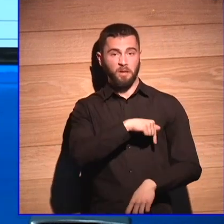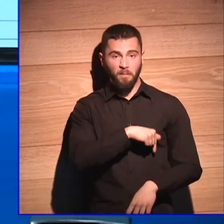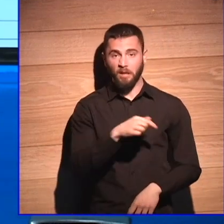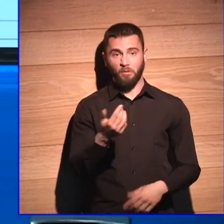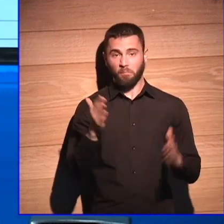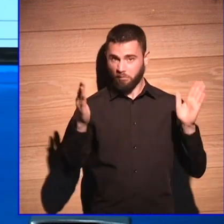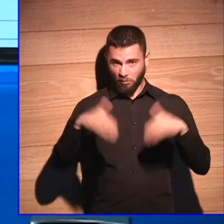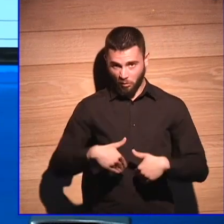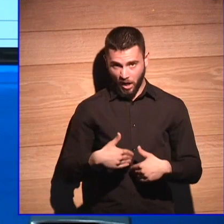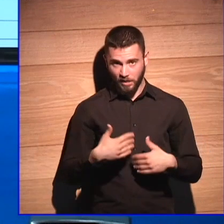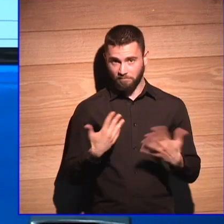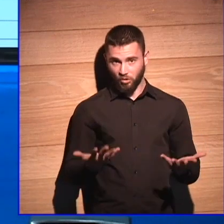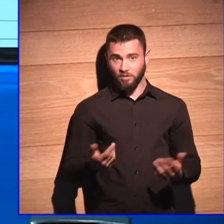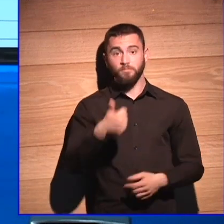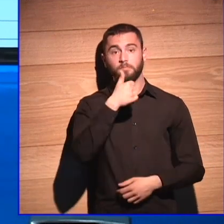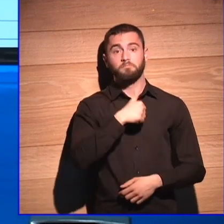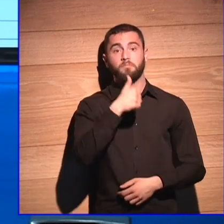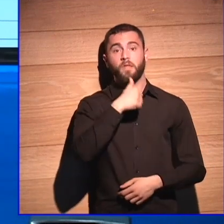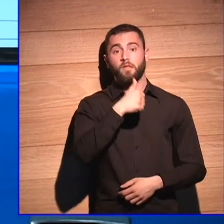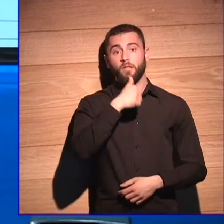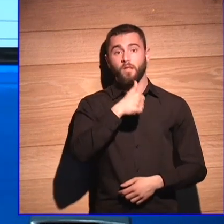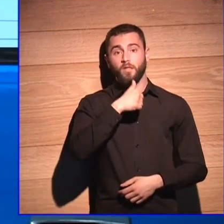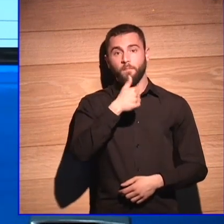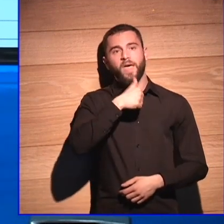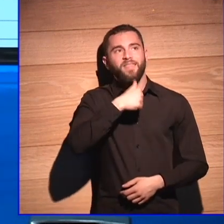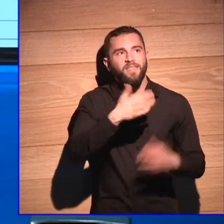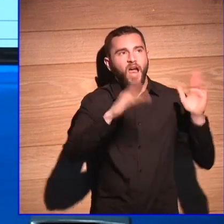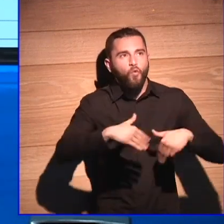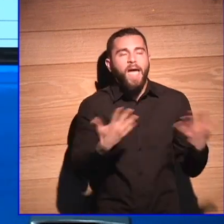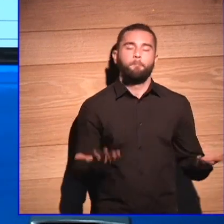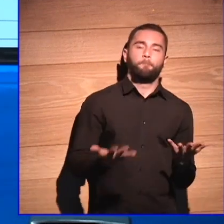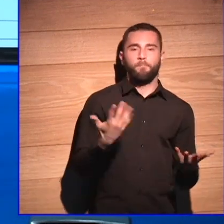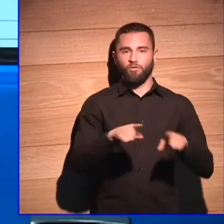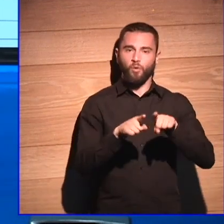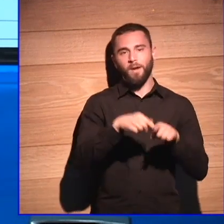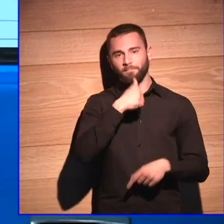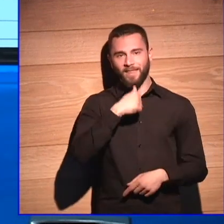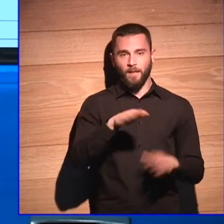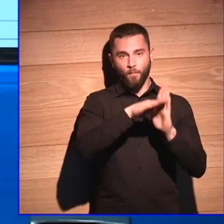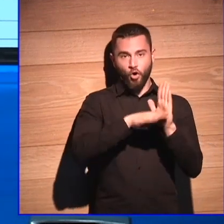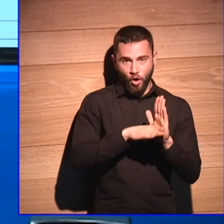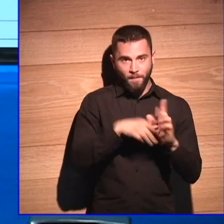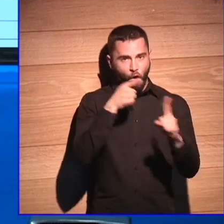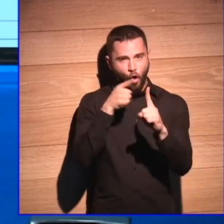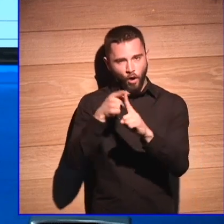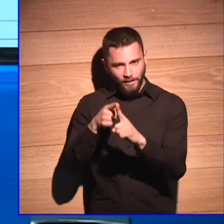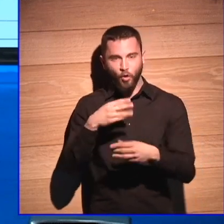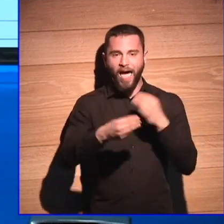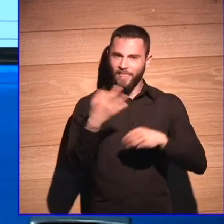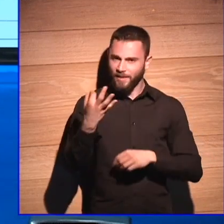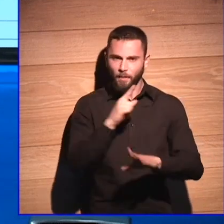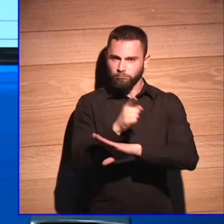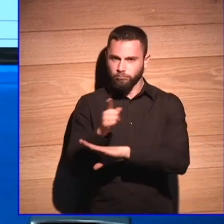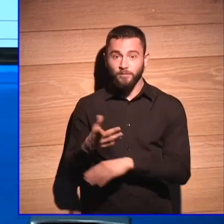Por tanto, pacientemente, tampoco es que tenga paciencia, pero su programa lo que le hace es, por objetivos, lo que tiene que hacer